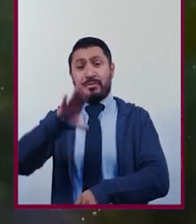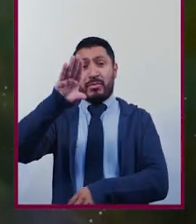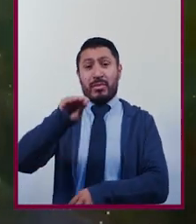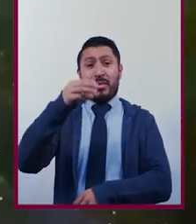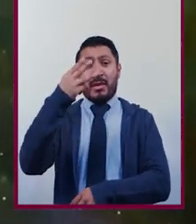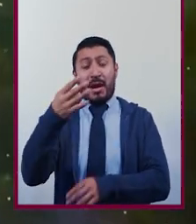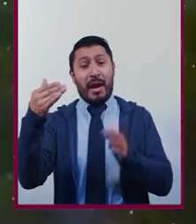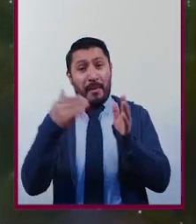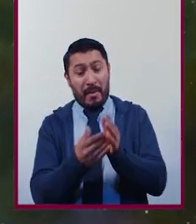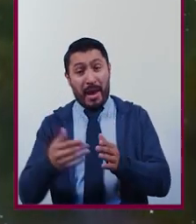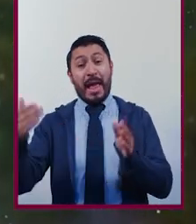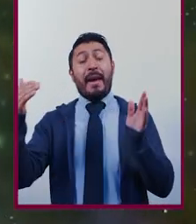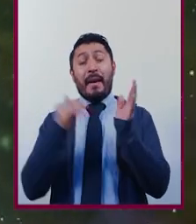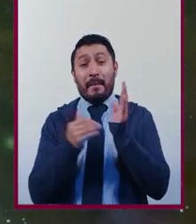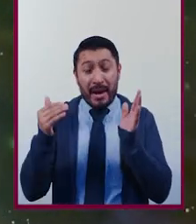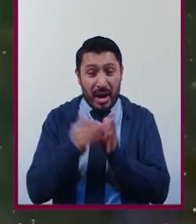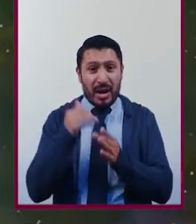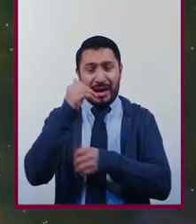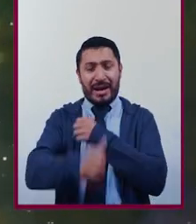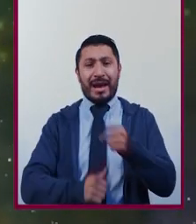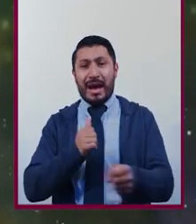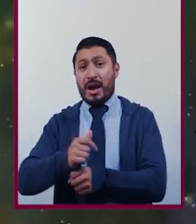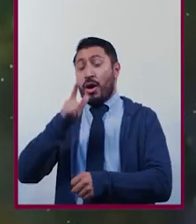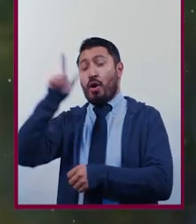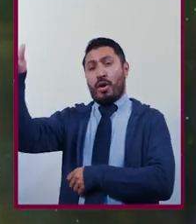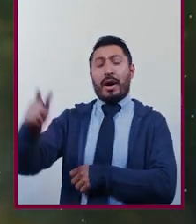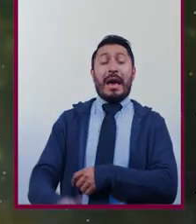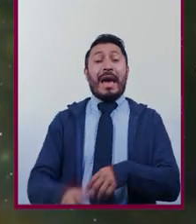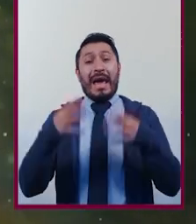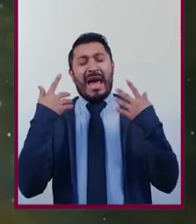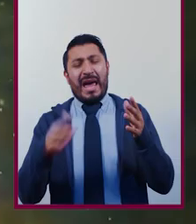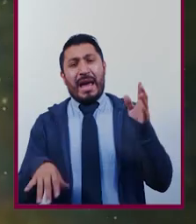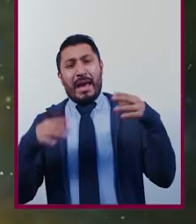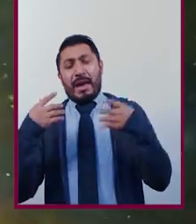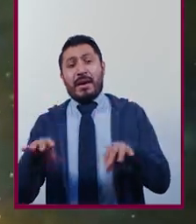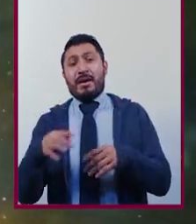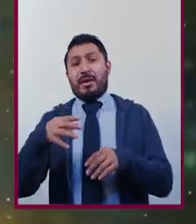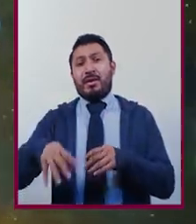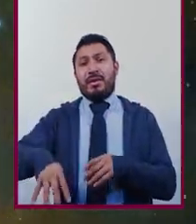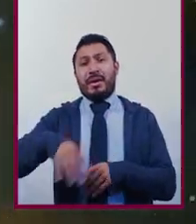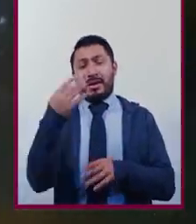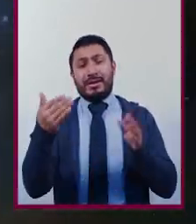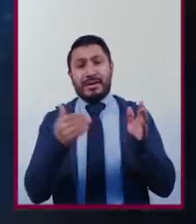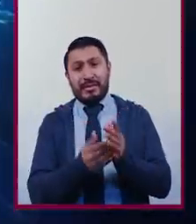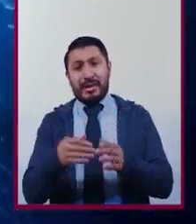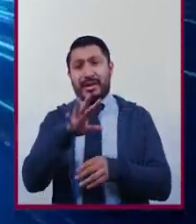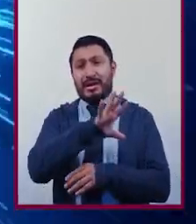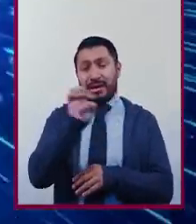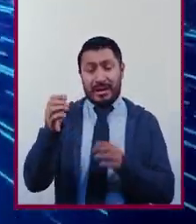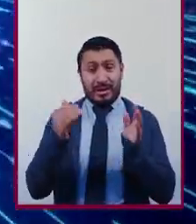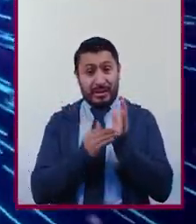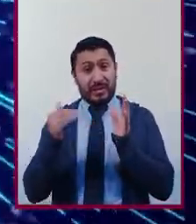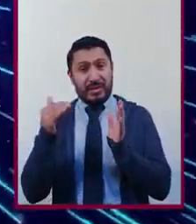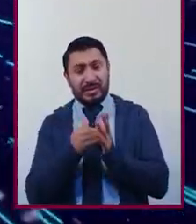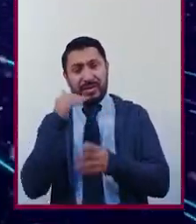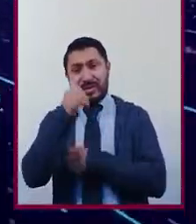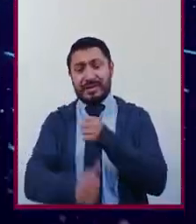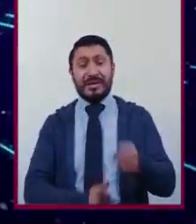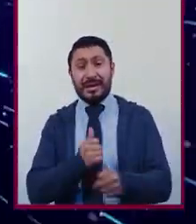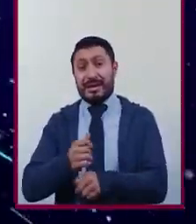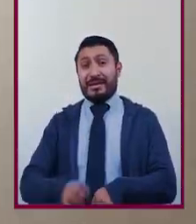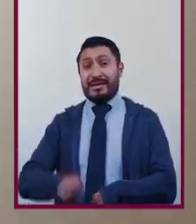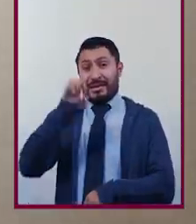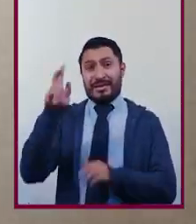mil millones de años luz y tener un máximo de 14 mil 500 millones de años de edad. Otra vez